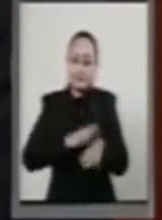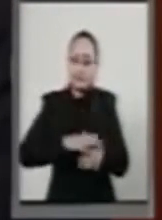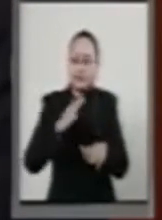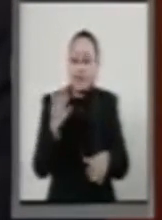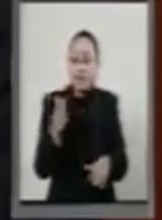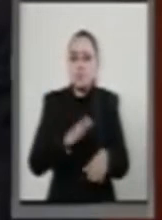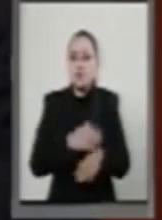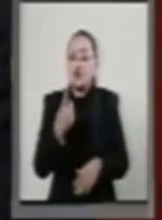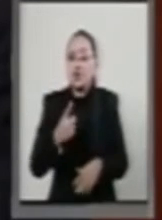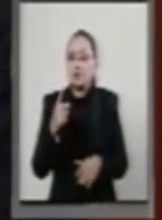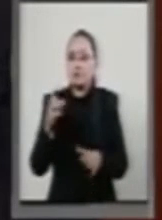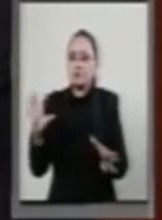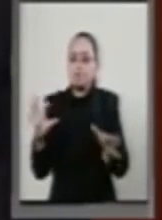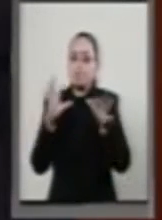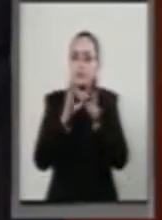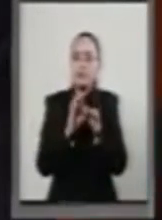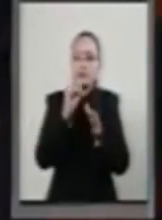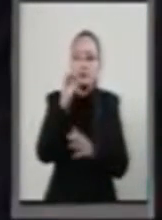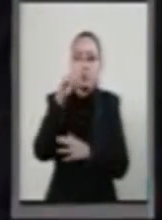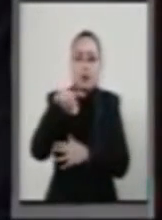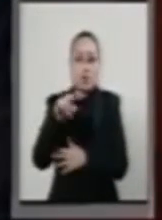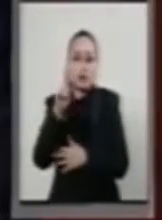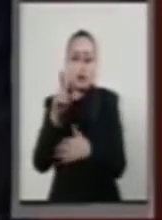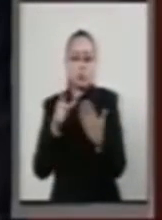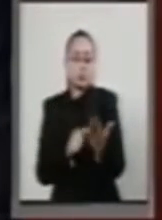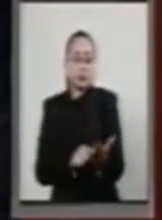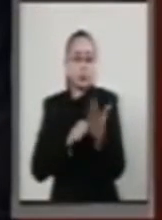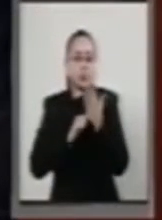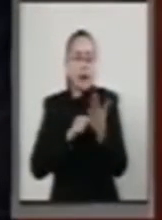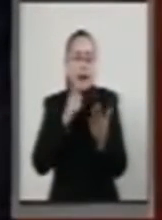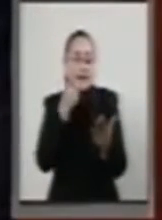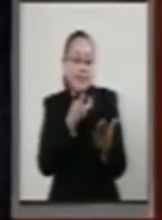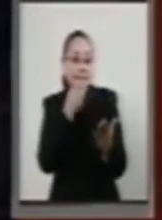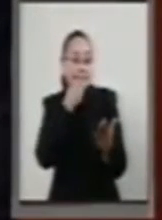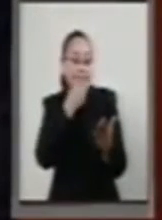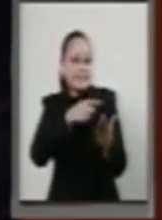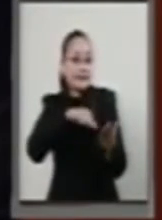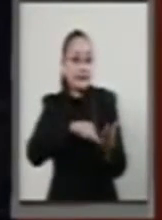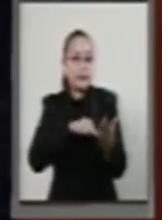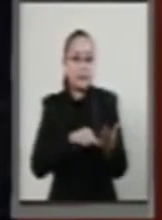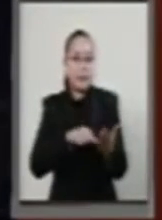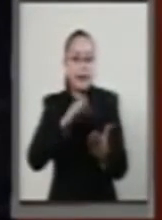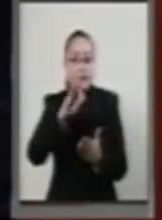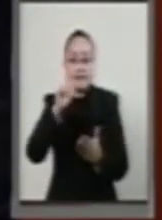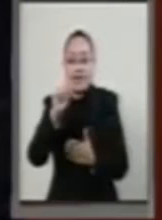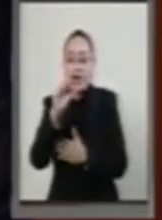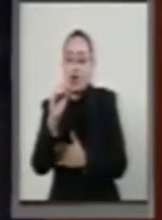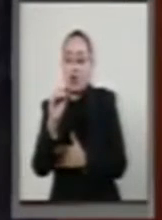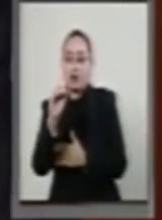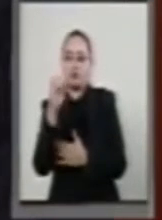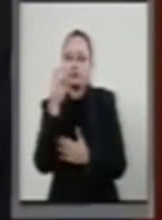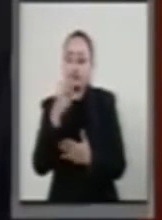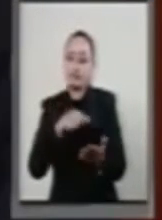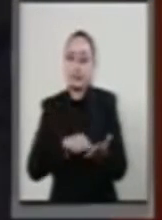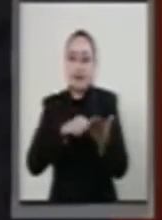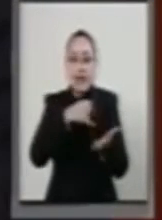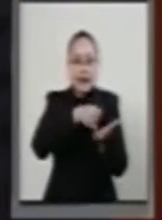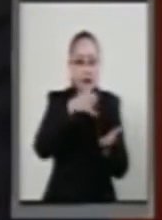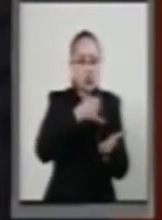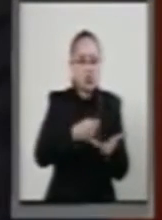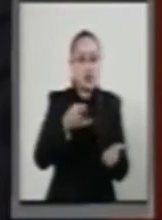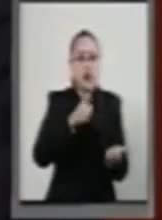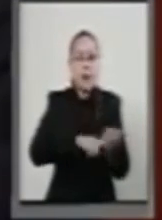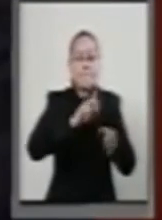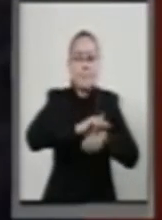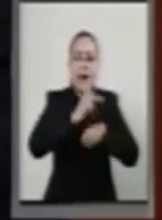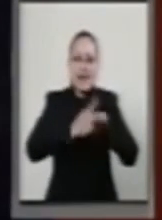de acuerdo a la Organización de Naciones Unidas para la Agricultura y la Alimentación, la FAO, la agricultura en los países en